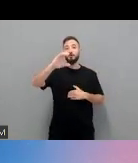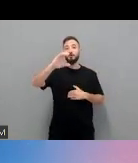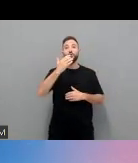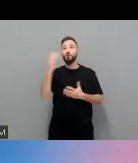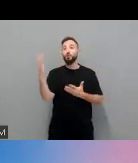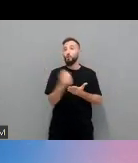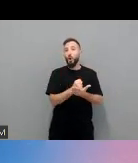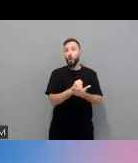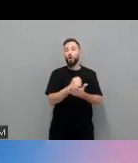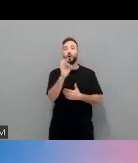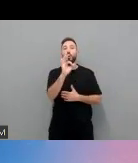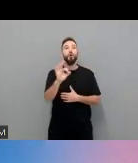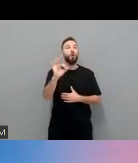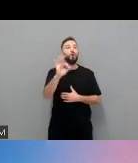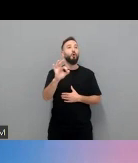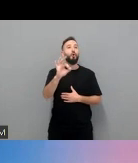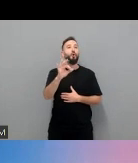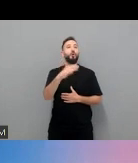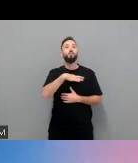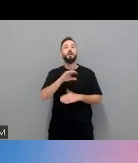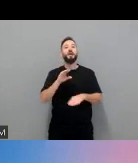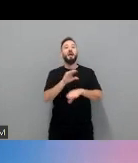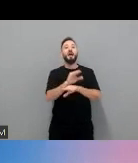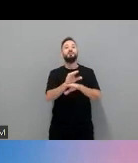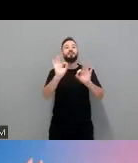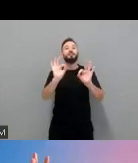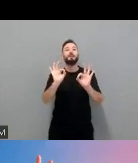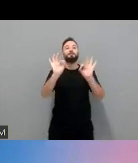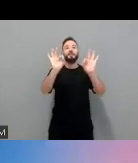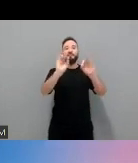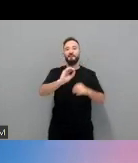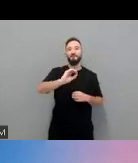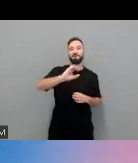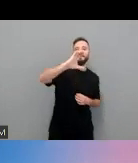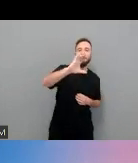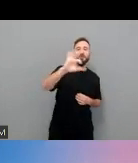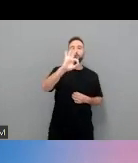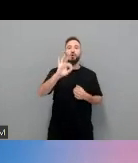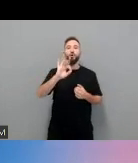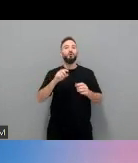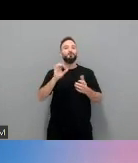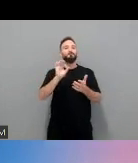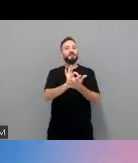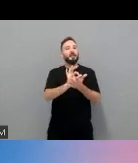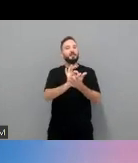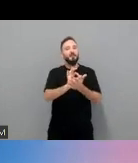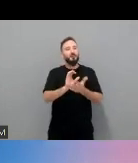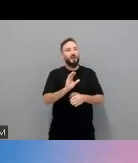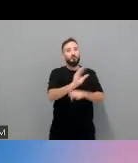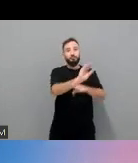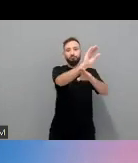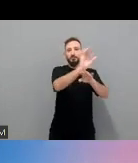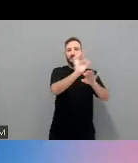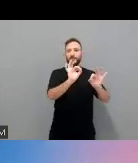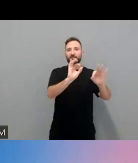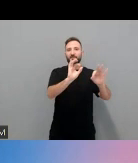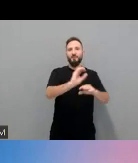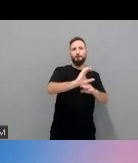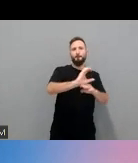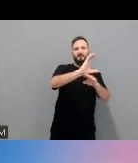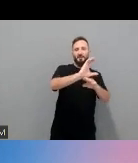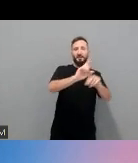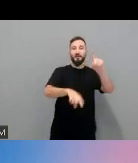pues a lo mejor algunas ayudas en concreto, algunas prestaciones en concreto. Eso puede haber diferencias entre las